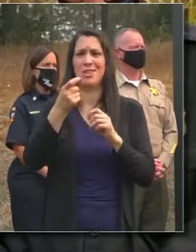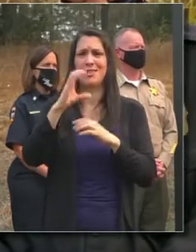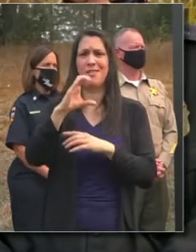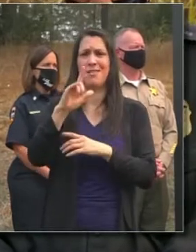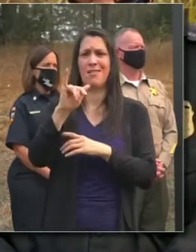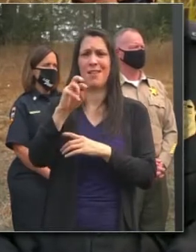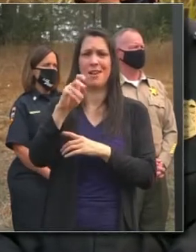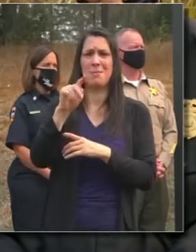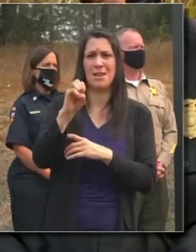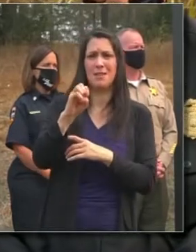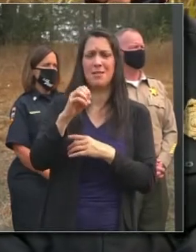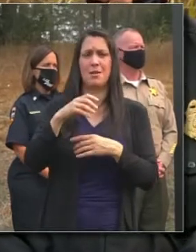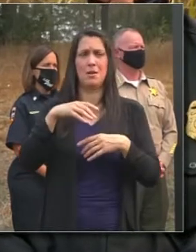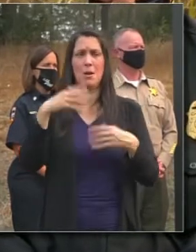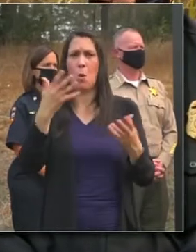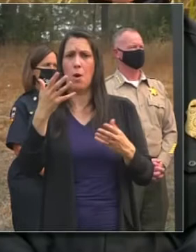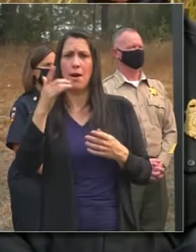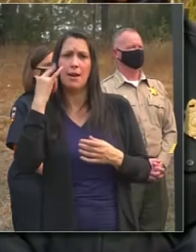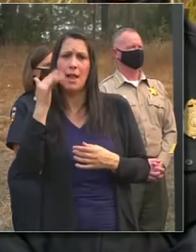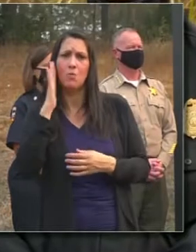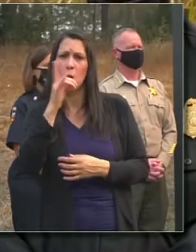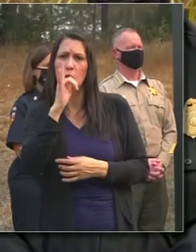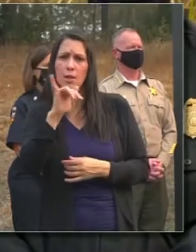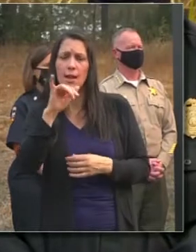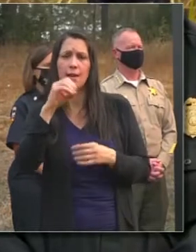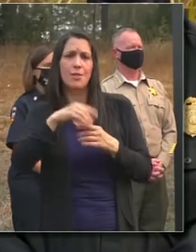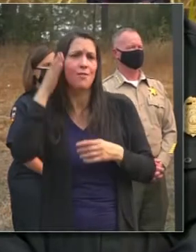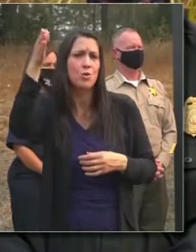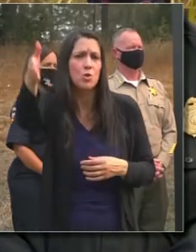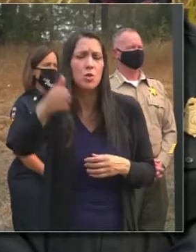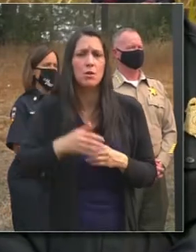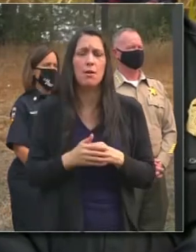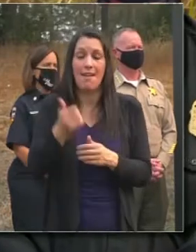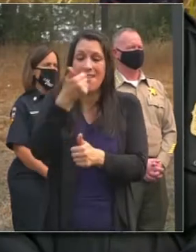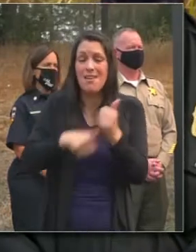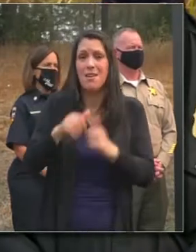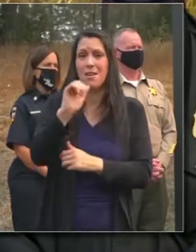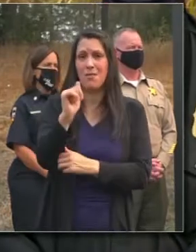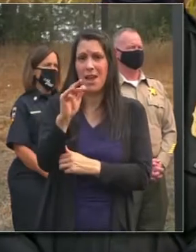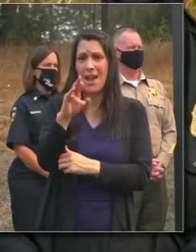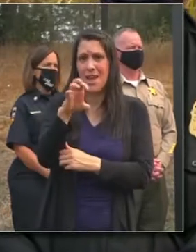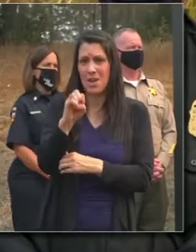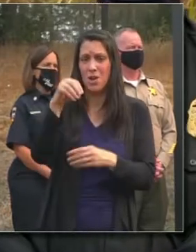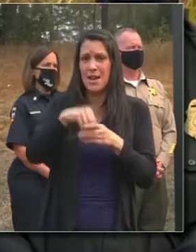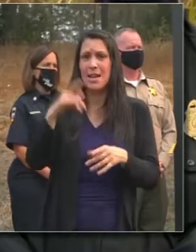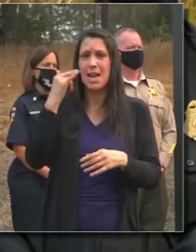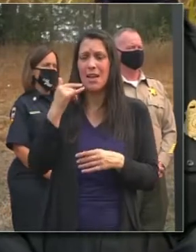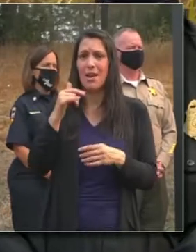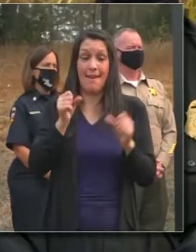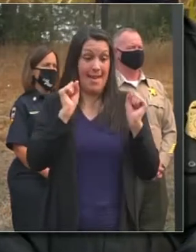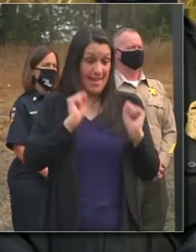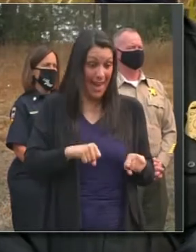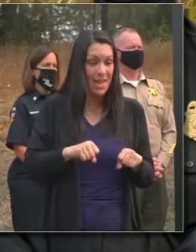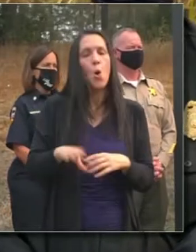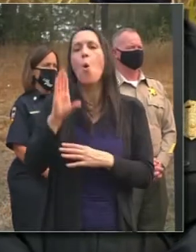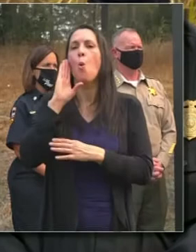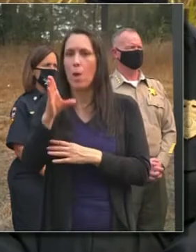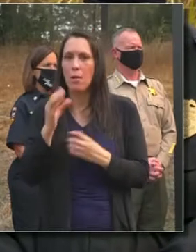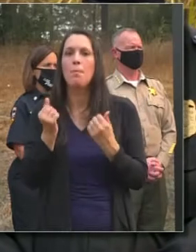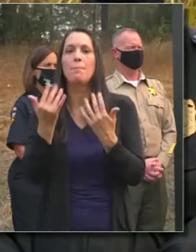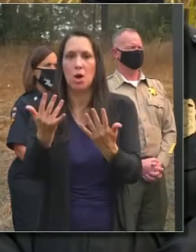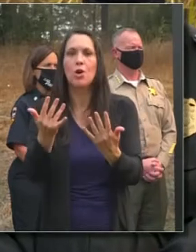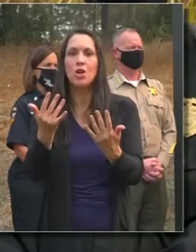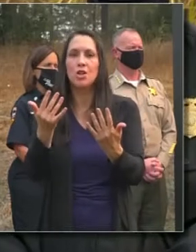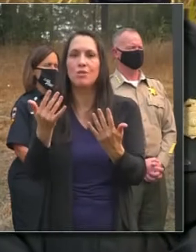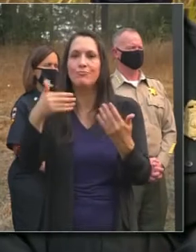esta tendrá en el futuro de modo que cada acre en california puede y arderá en algún momento y tenemos